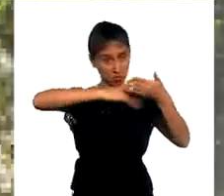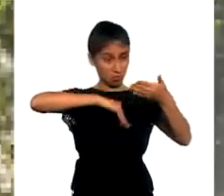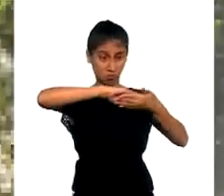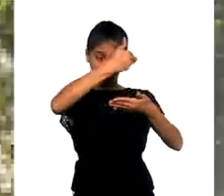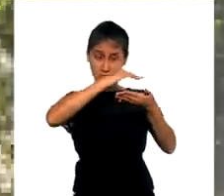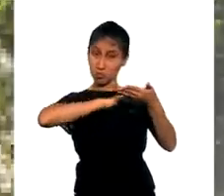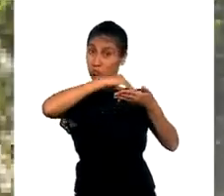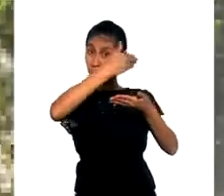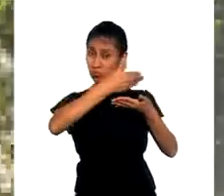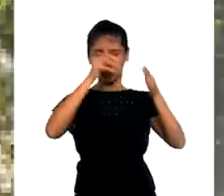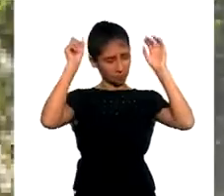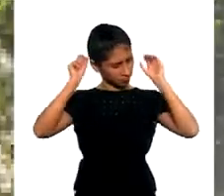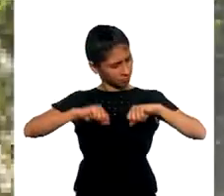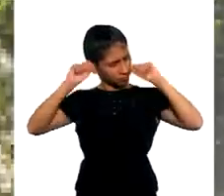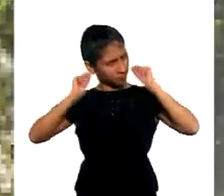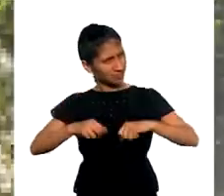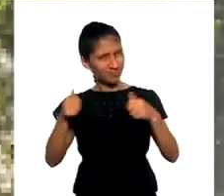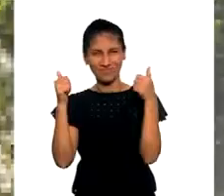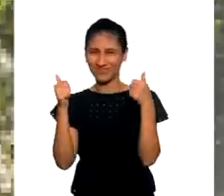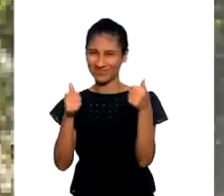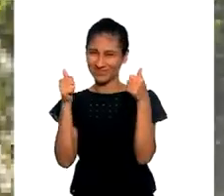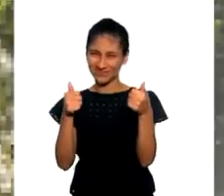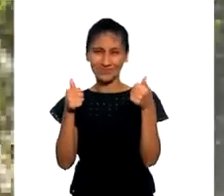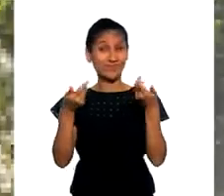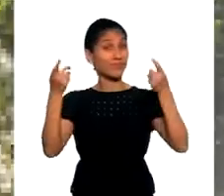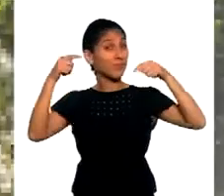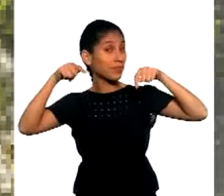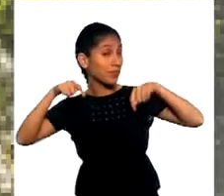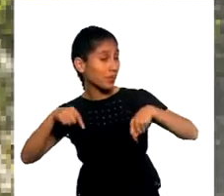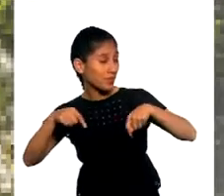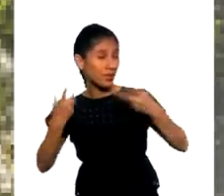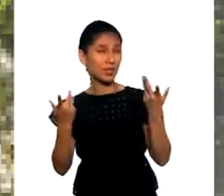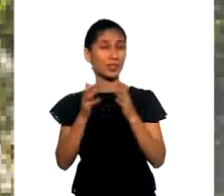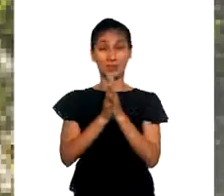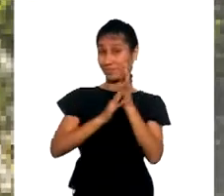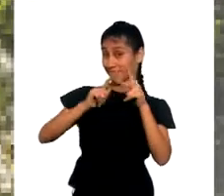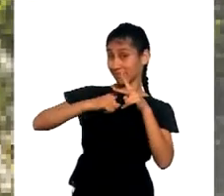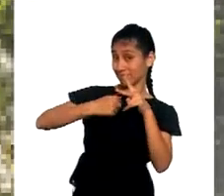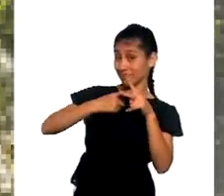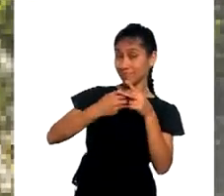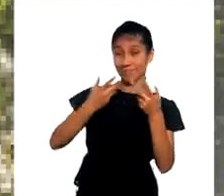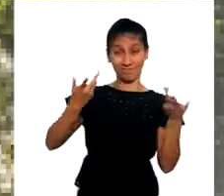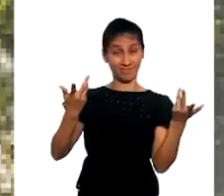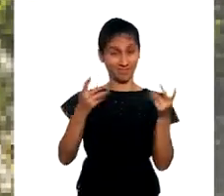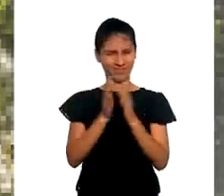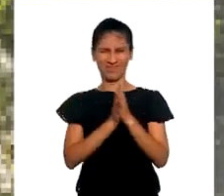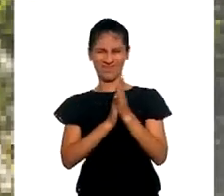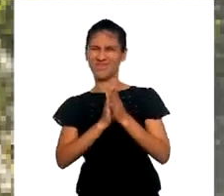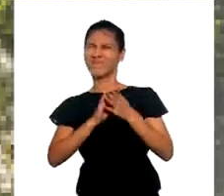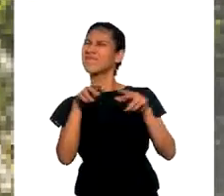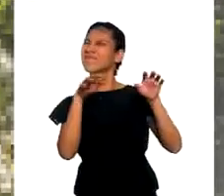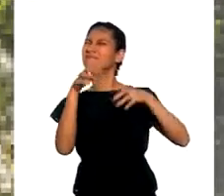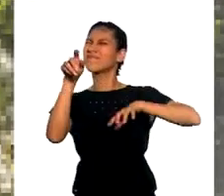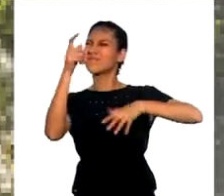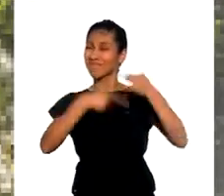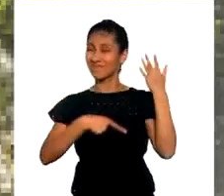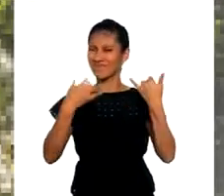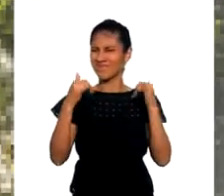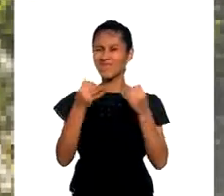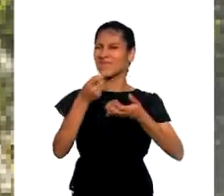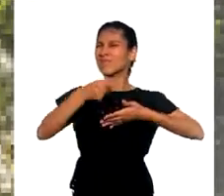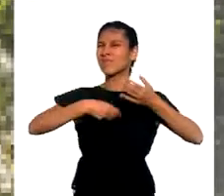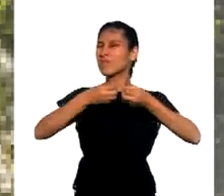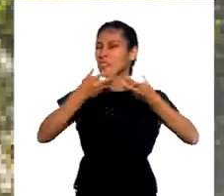así es me dan ahora empecemos con las instrucciones de este